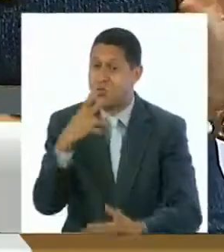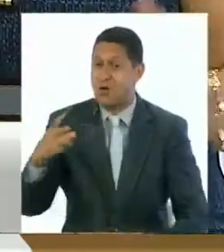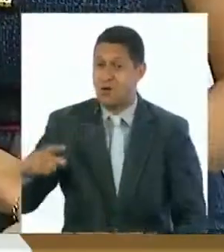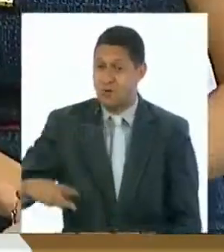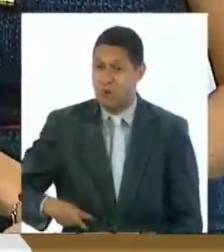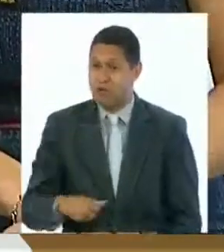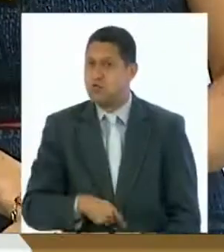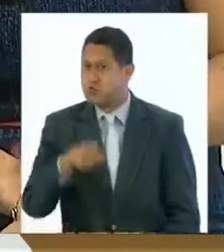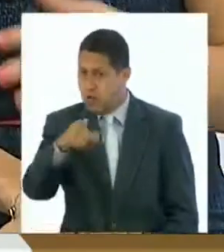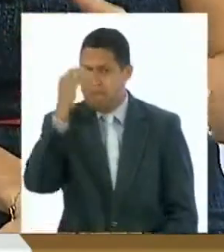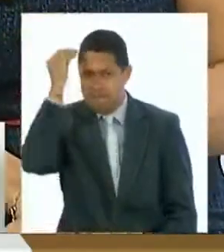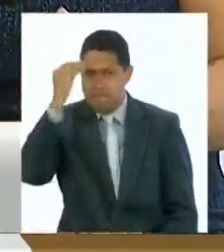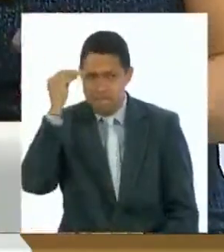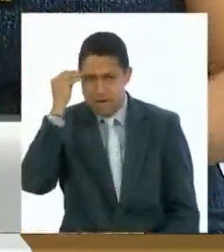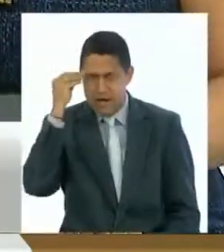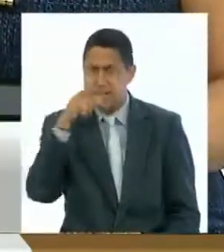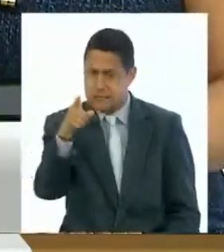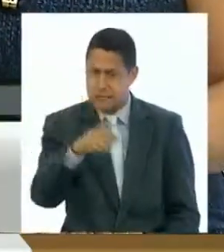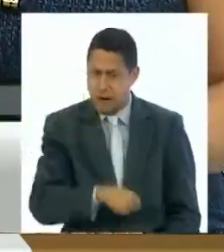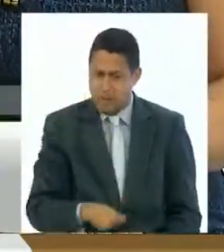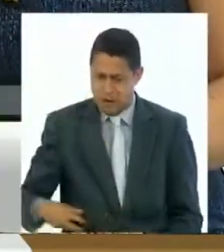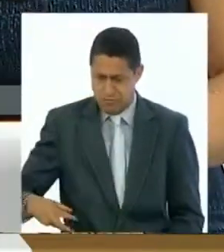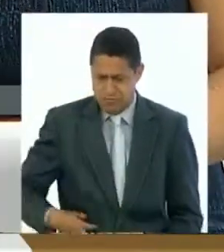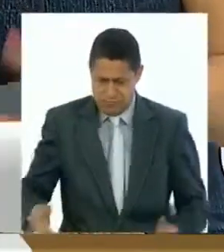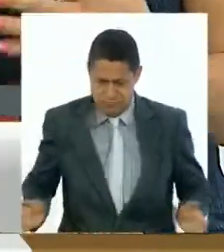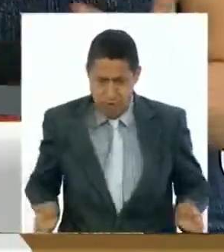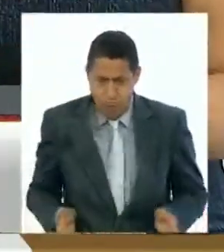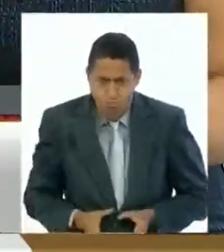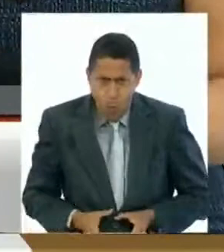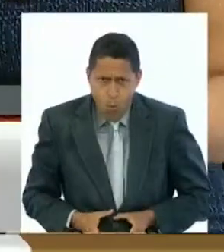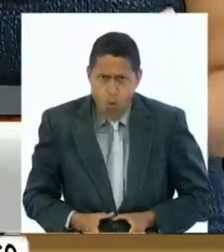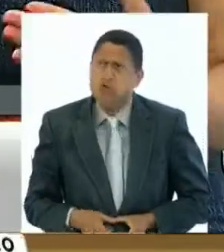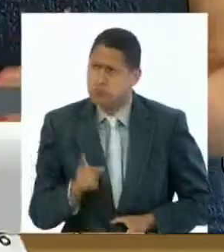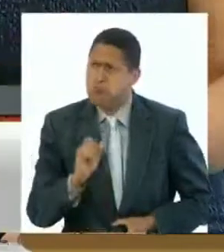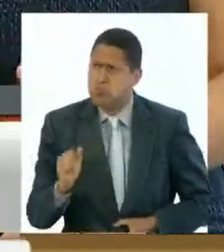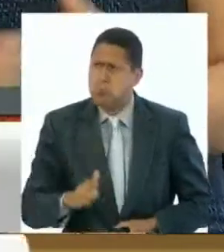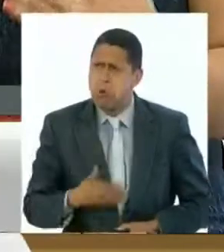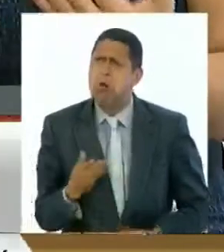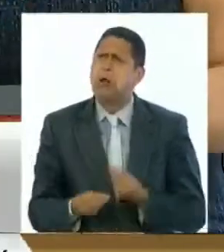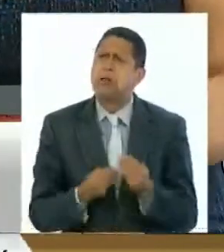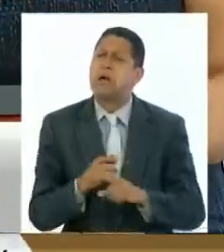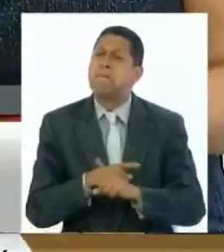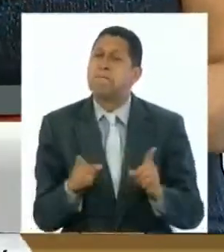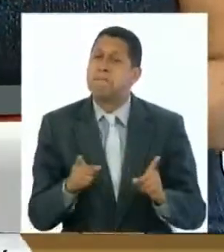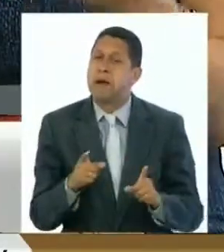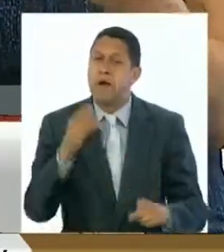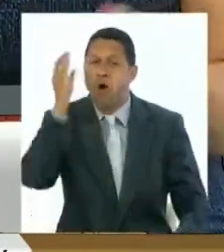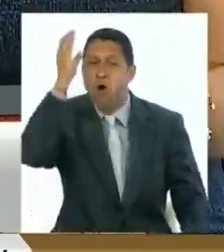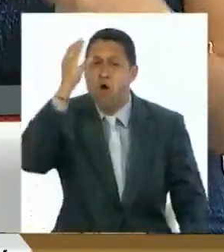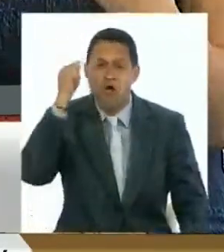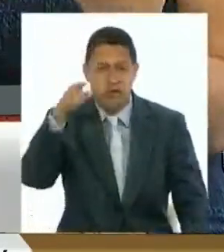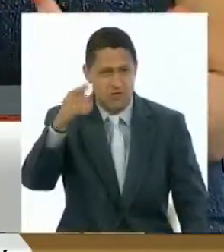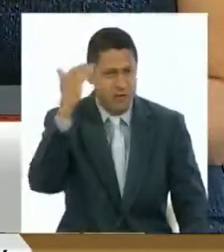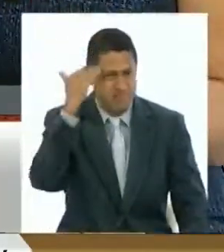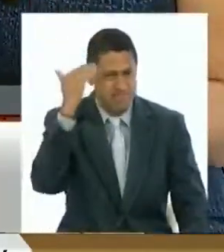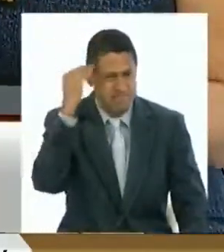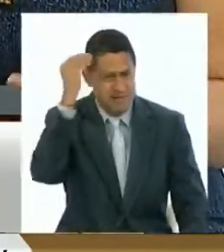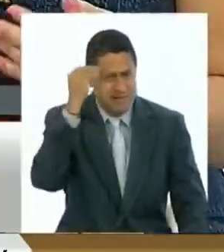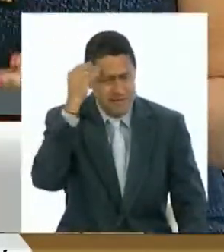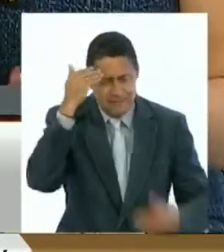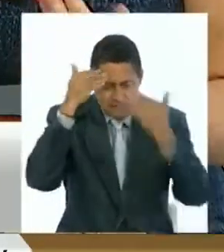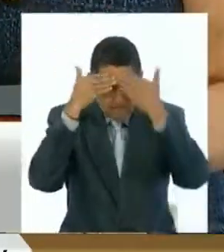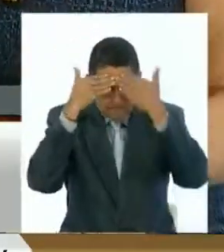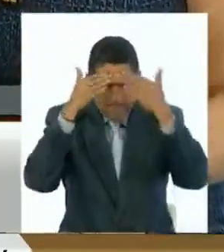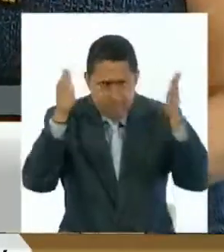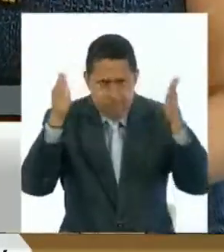esté pensando en hacerse una cirugía bariátrica, pues que lo haga, pero con la conciencia o la claridad mental